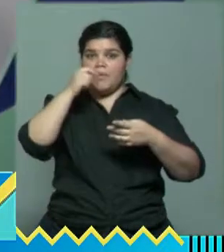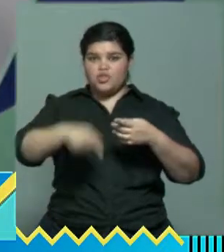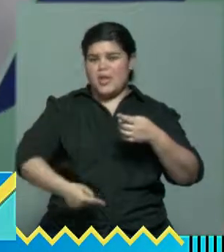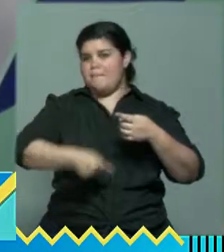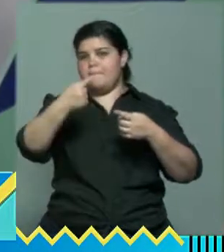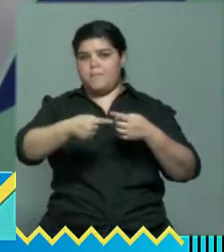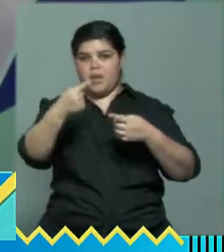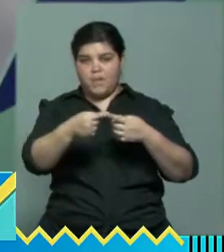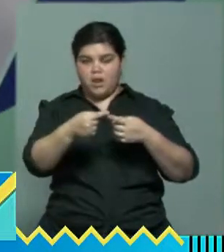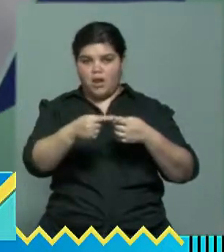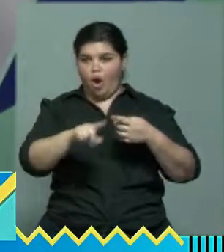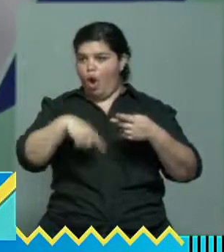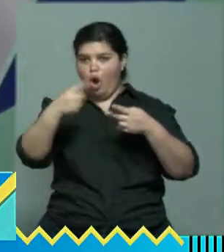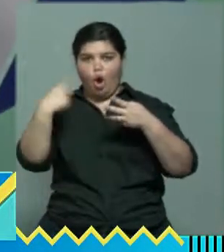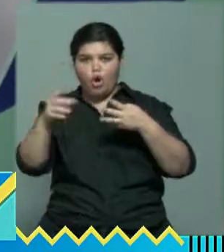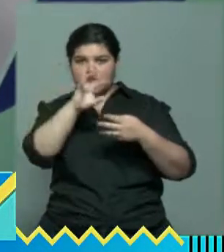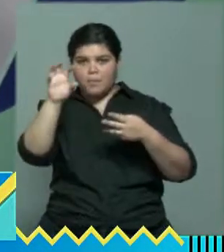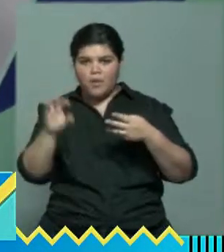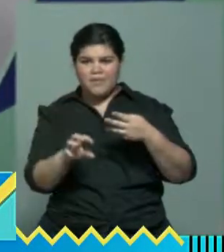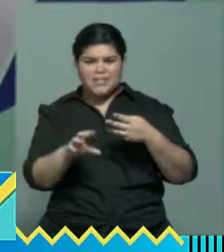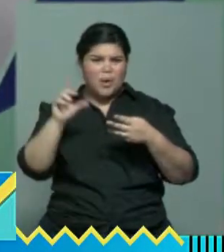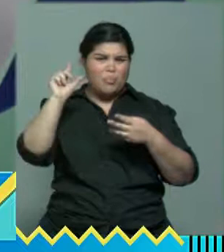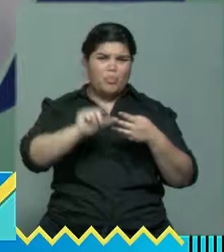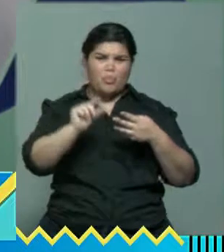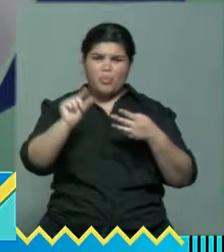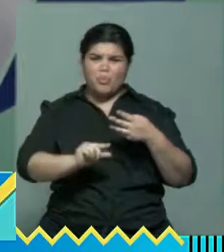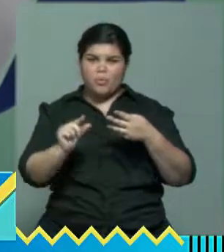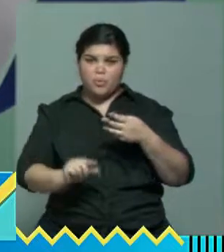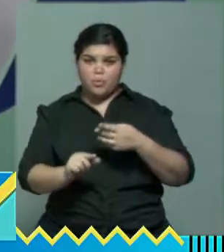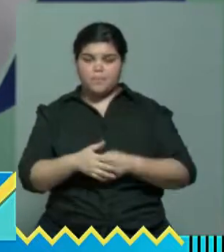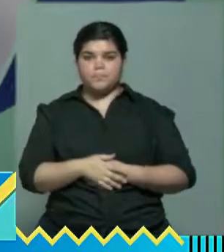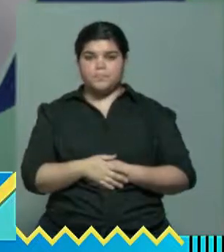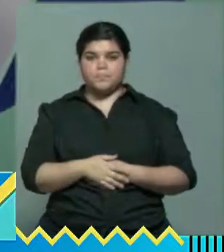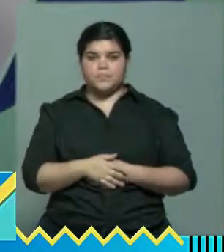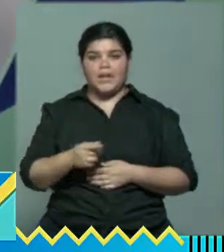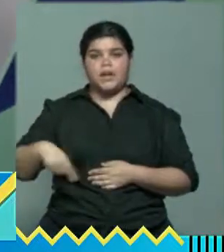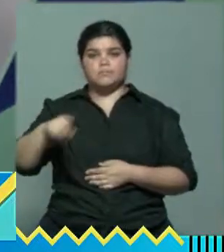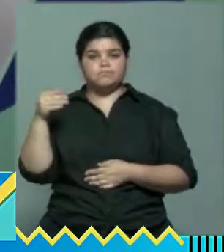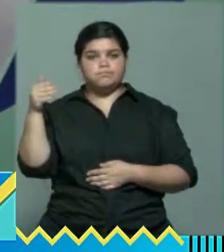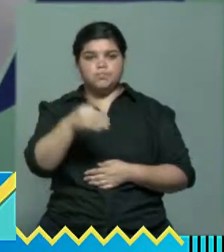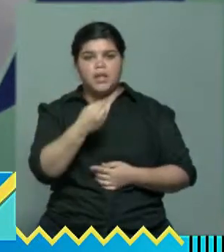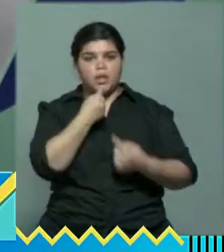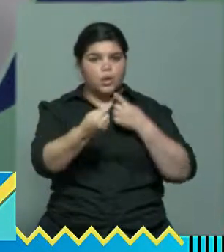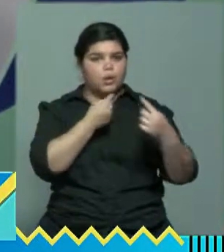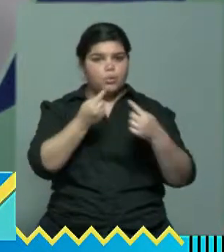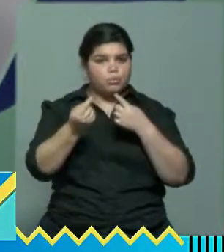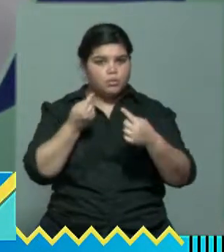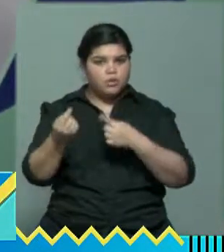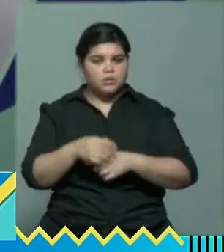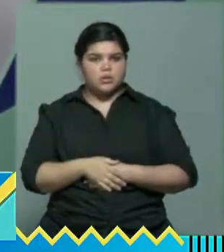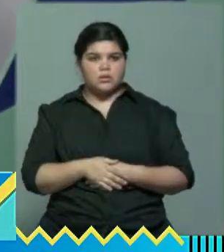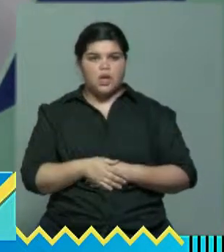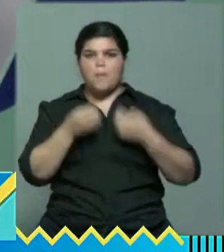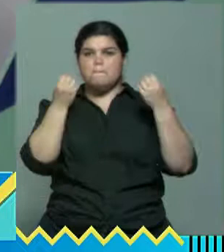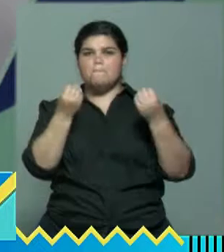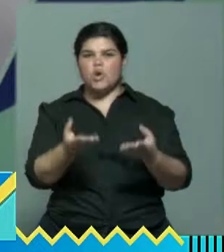está pero bastante por debajo. Así que vinieron a hacer una especie de encuesta y buscar el porqué histórico